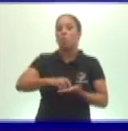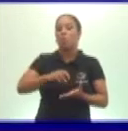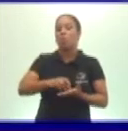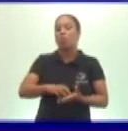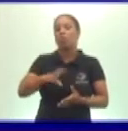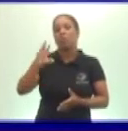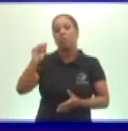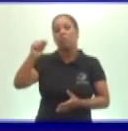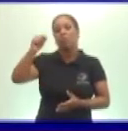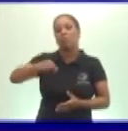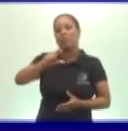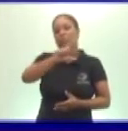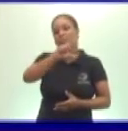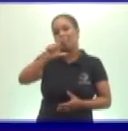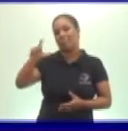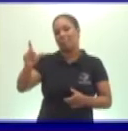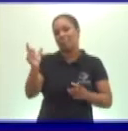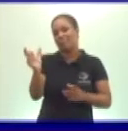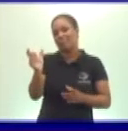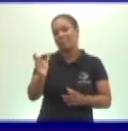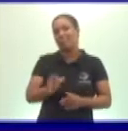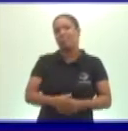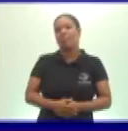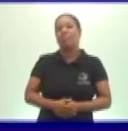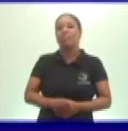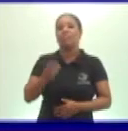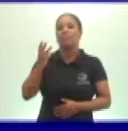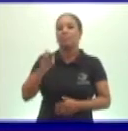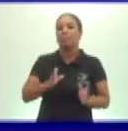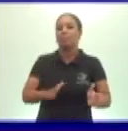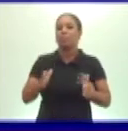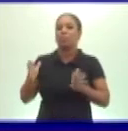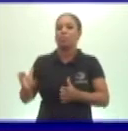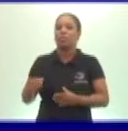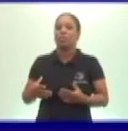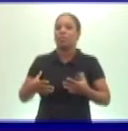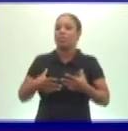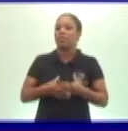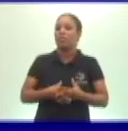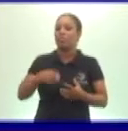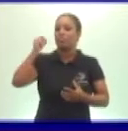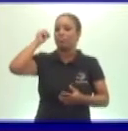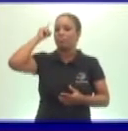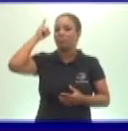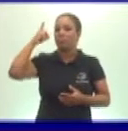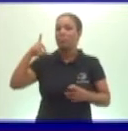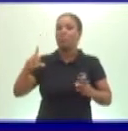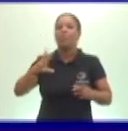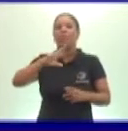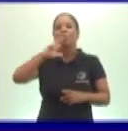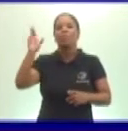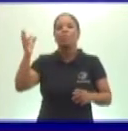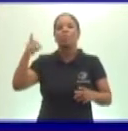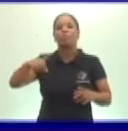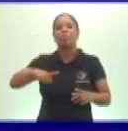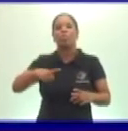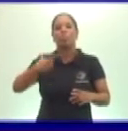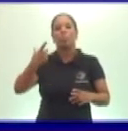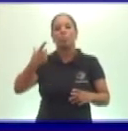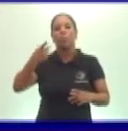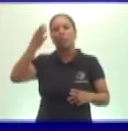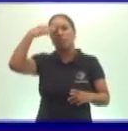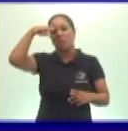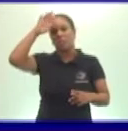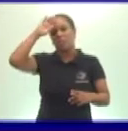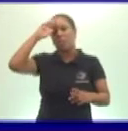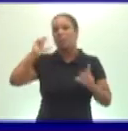términos. Y un tercer momento es la relación entre ideología de la Revolución Cubana y cultura política, que establecerá las condiciones